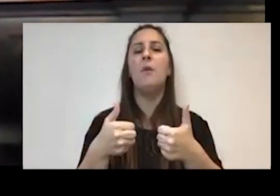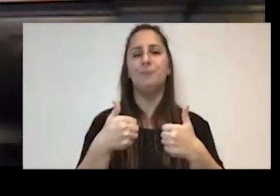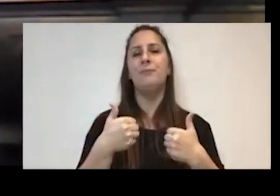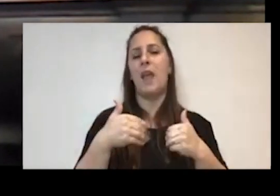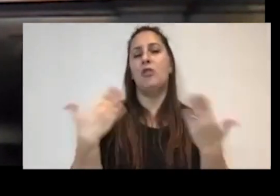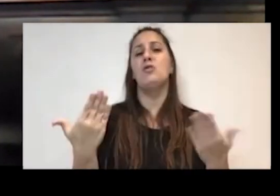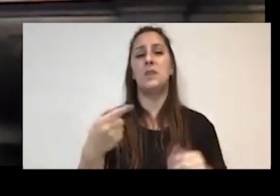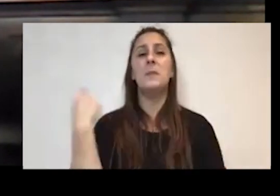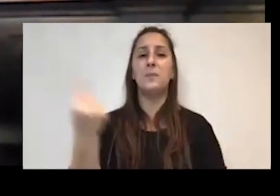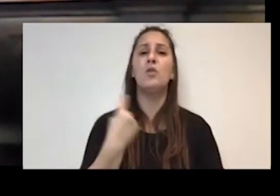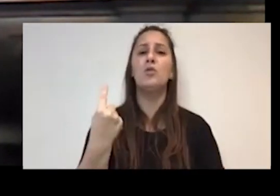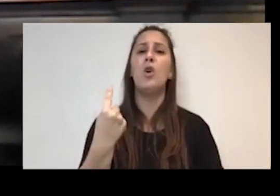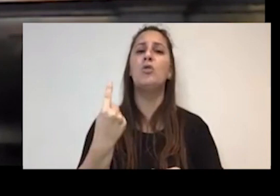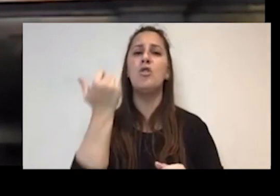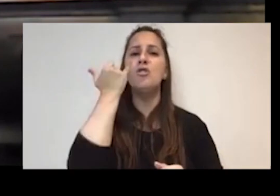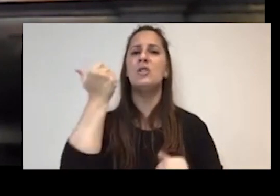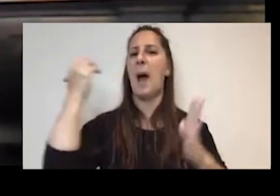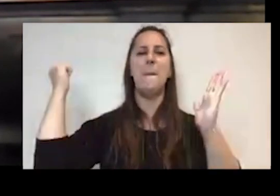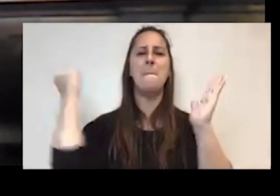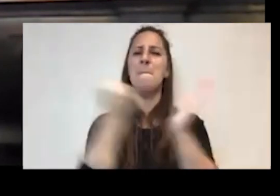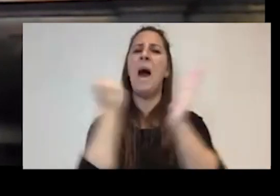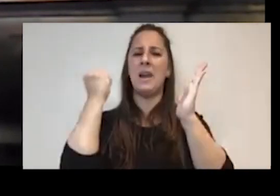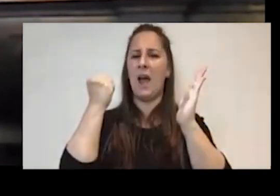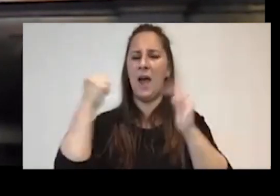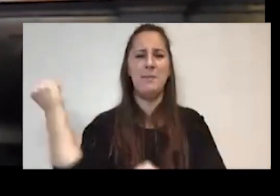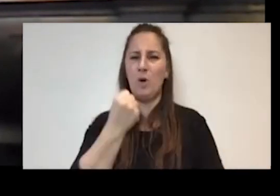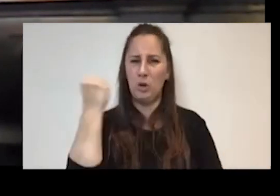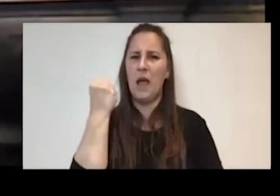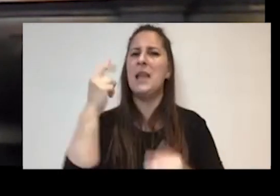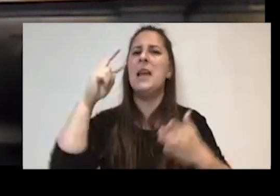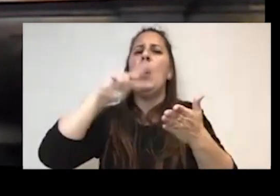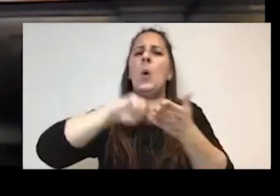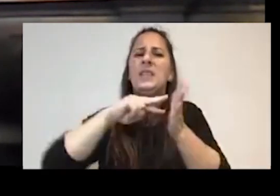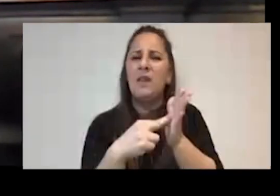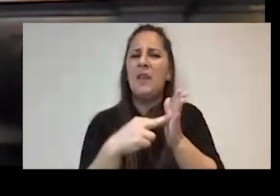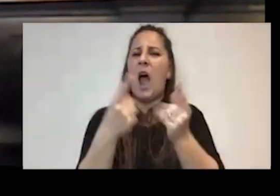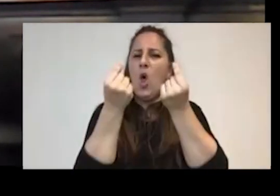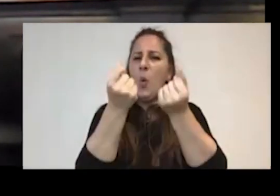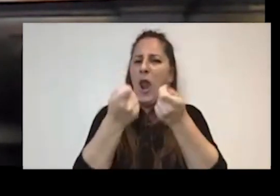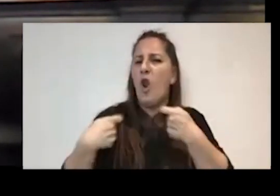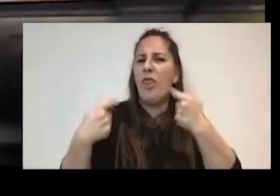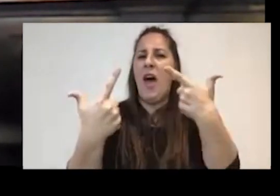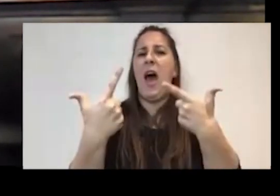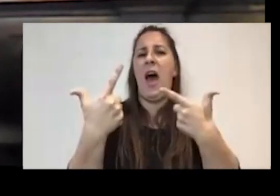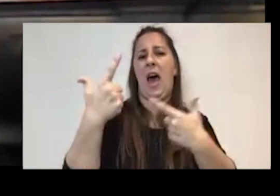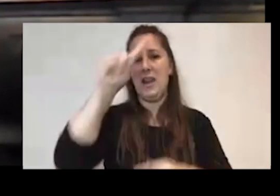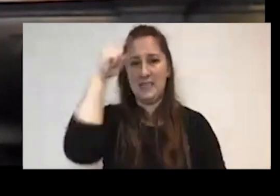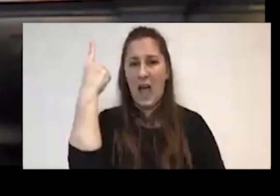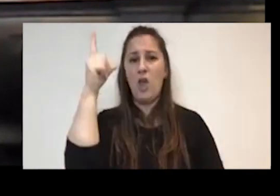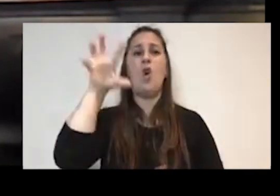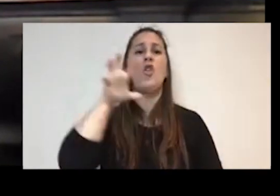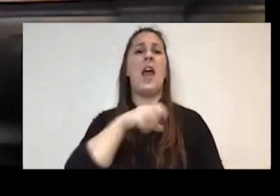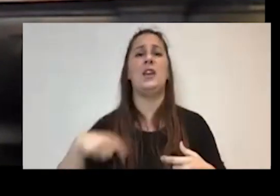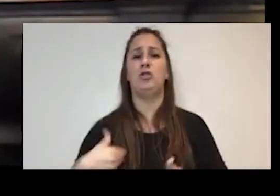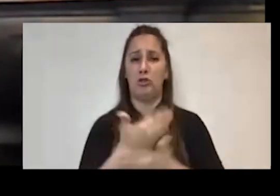enfoques, vamos a dejar una impronta muy significativa para el Estado y para la sociedad en cuanto a la